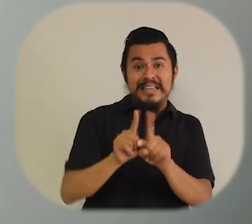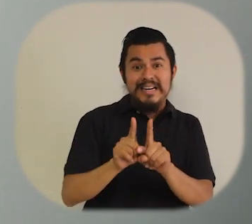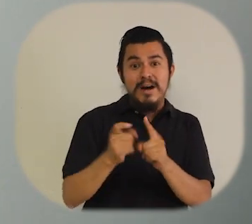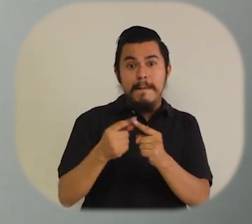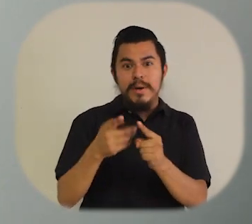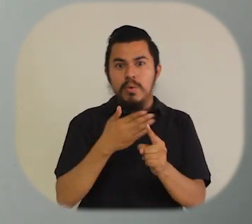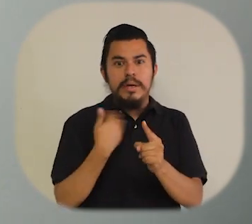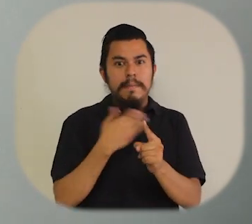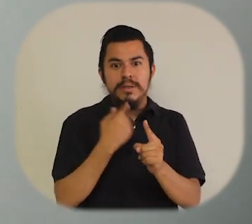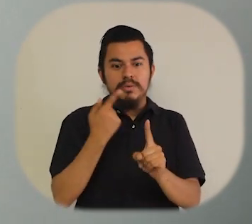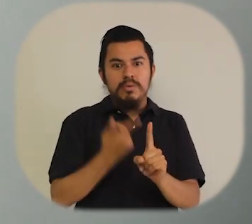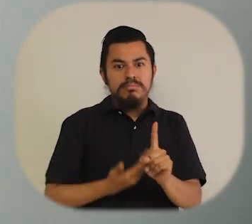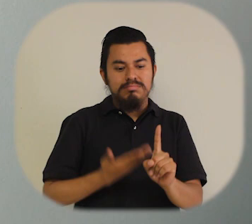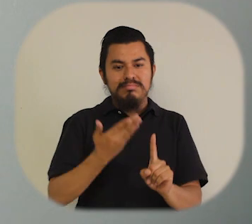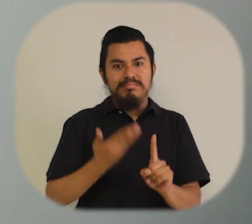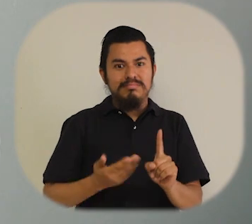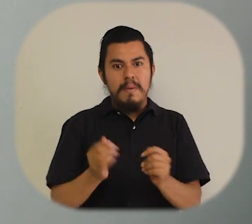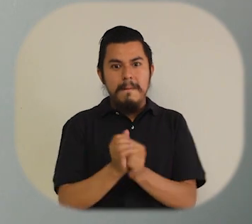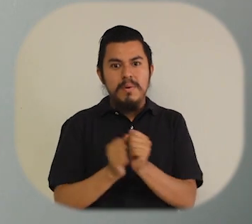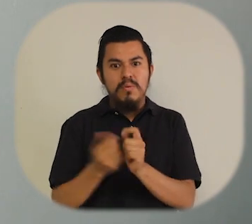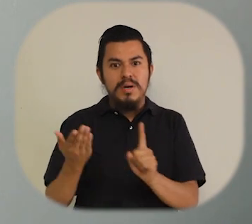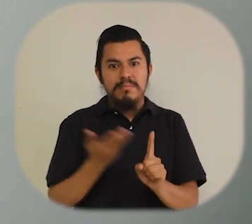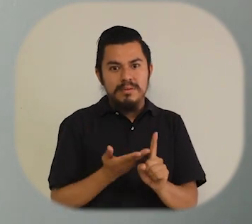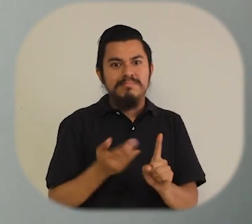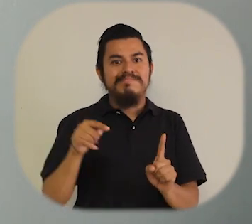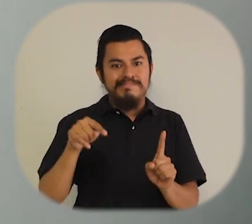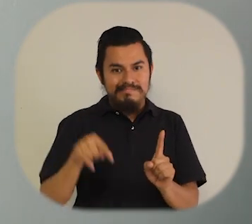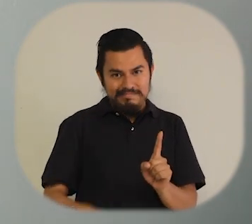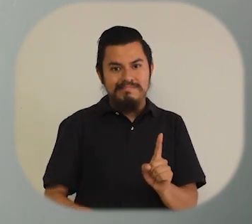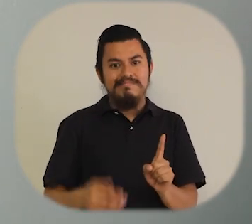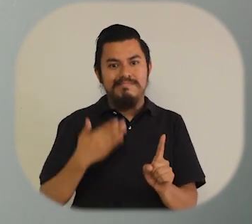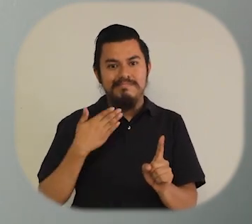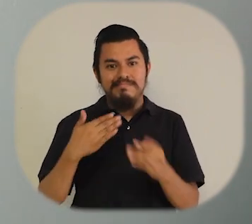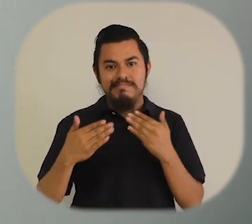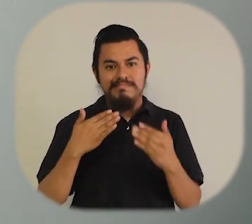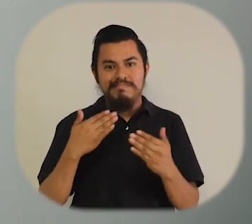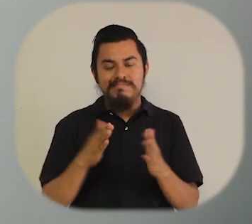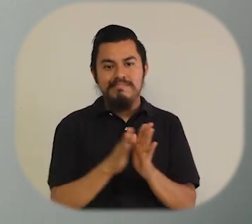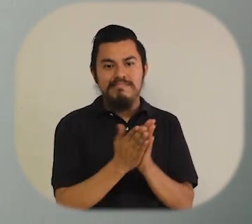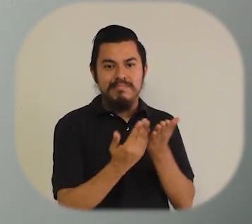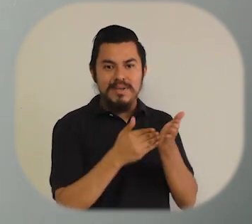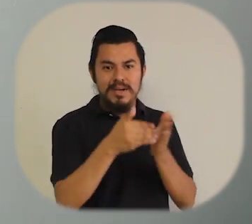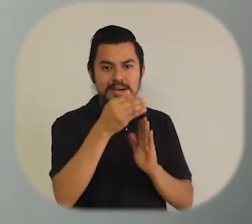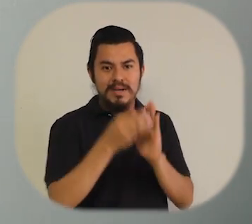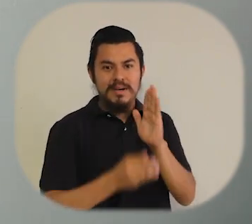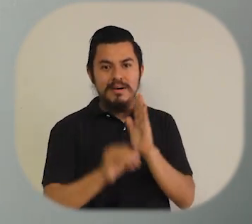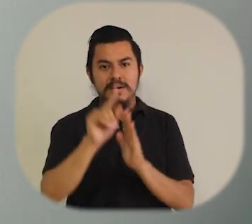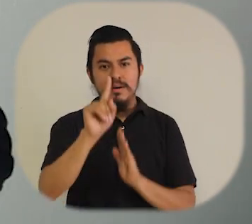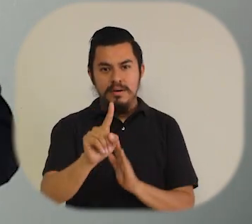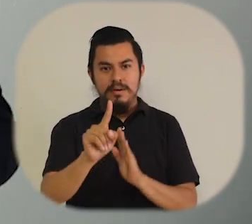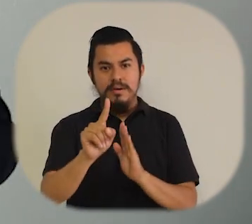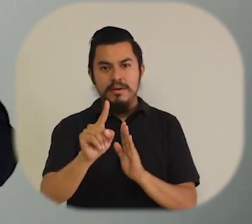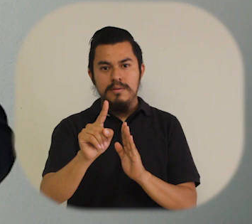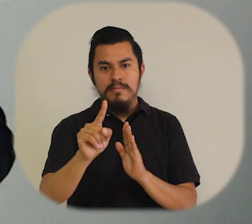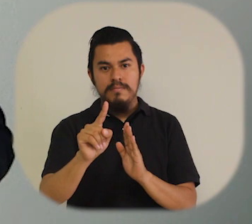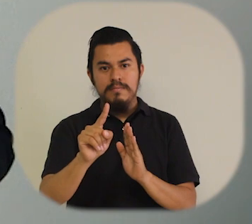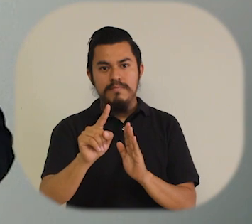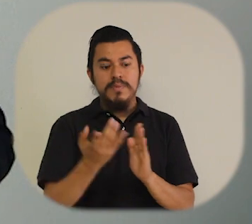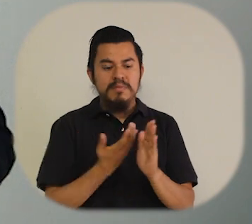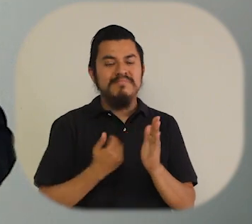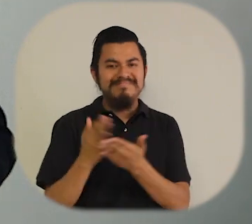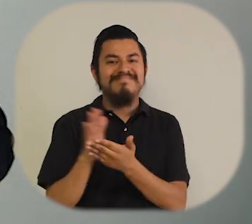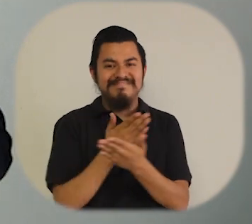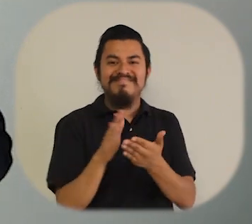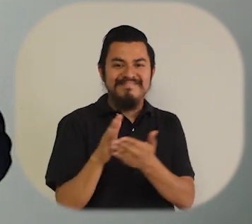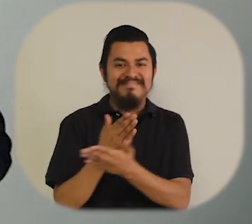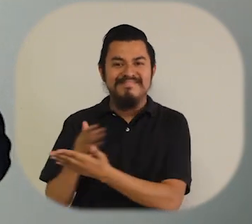Y esto en Génesis 1 sigue siendo compartido con nosotros, pero tenemos que hablar de Génesis 3.